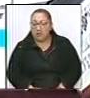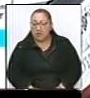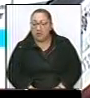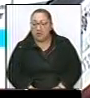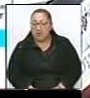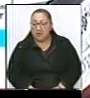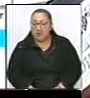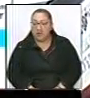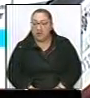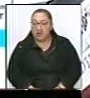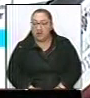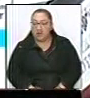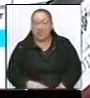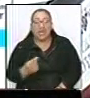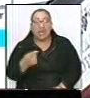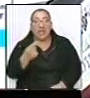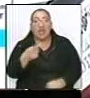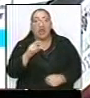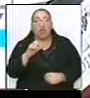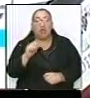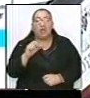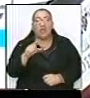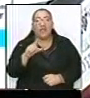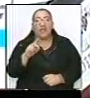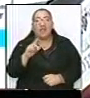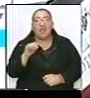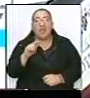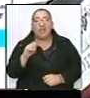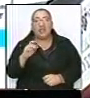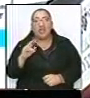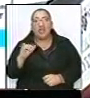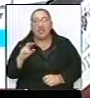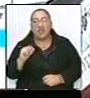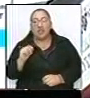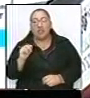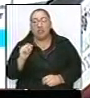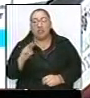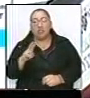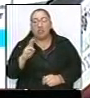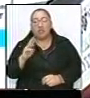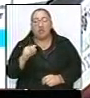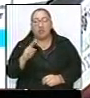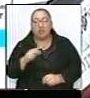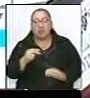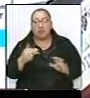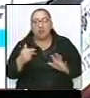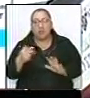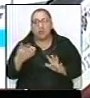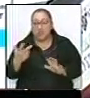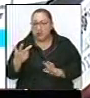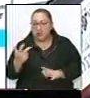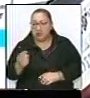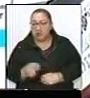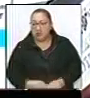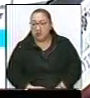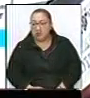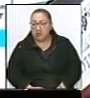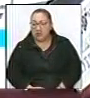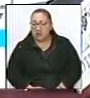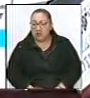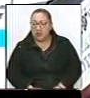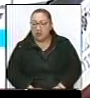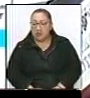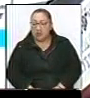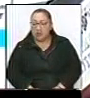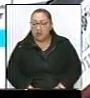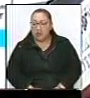general Galtieri? Leopoldo Galtieri, ¿qué le dice a la medianoche del 2 de abril del año 1982? Presidente